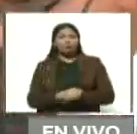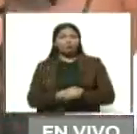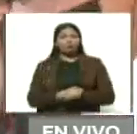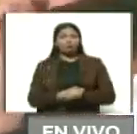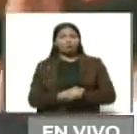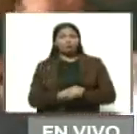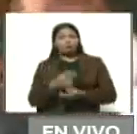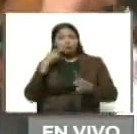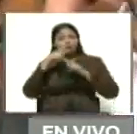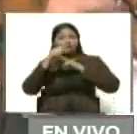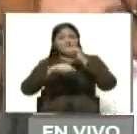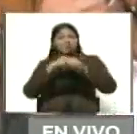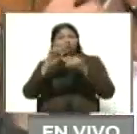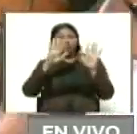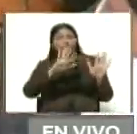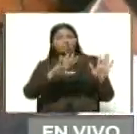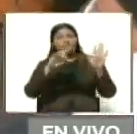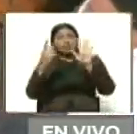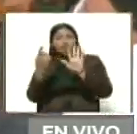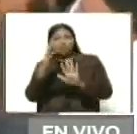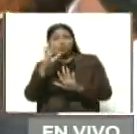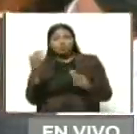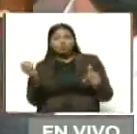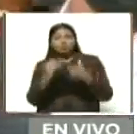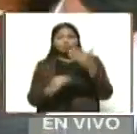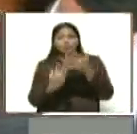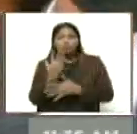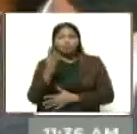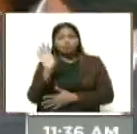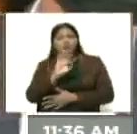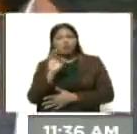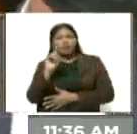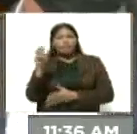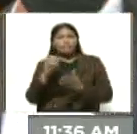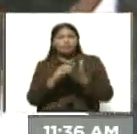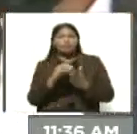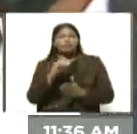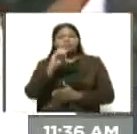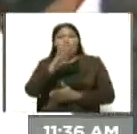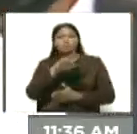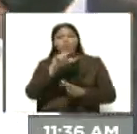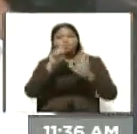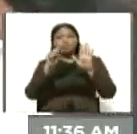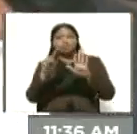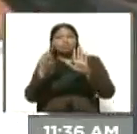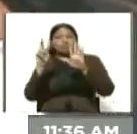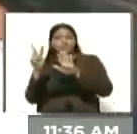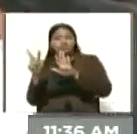efectivamente mediados del siglo XVI y coincide con la fundación de Caracas en 1567.